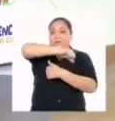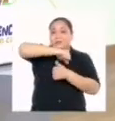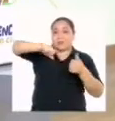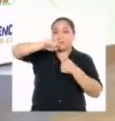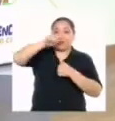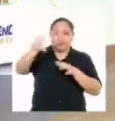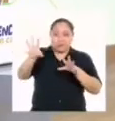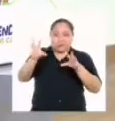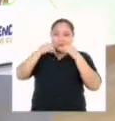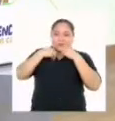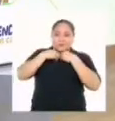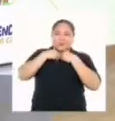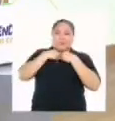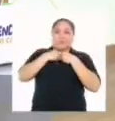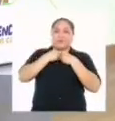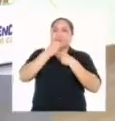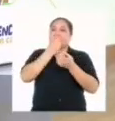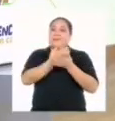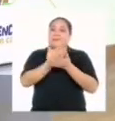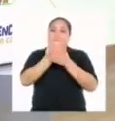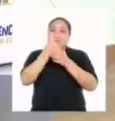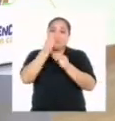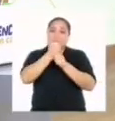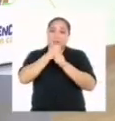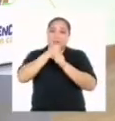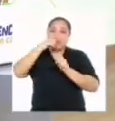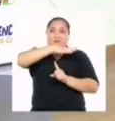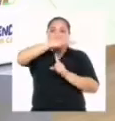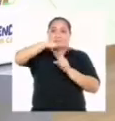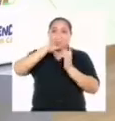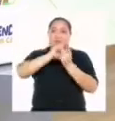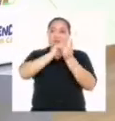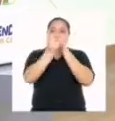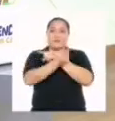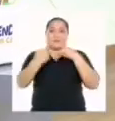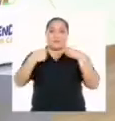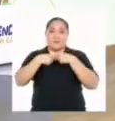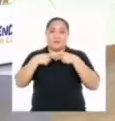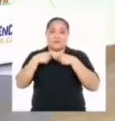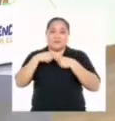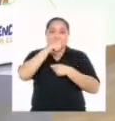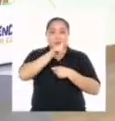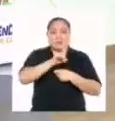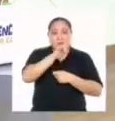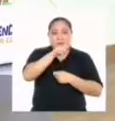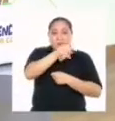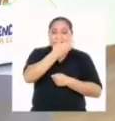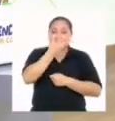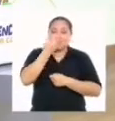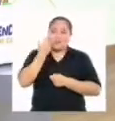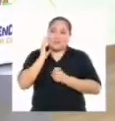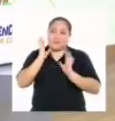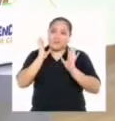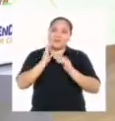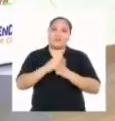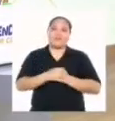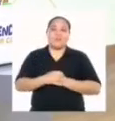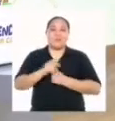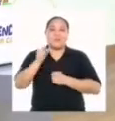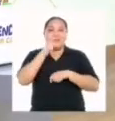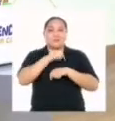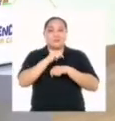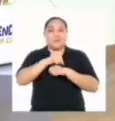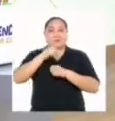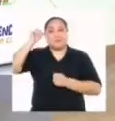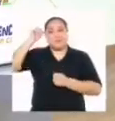tú captes esa buena vibra ambiental, la transformes en energía y la utilices para ir mejorando. Pero bueno, es